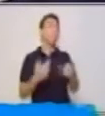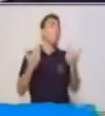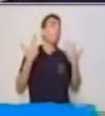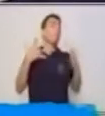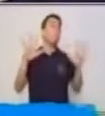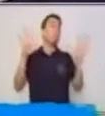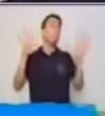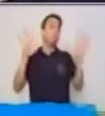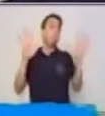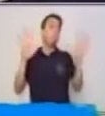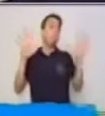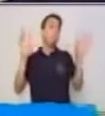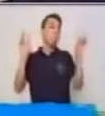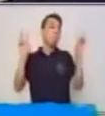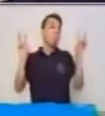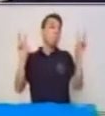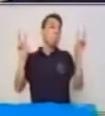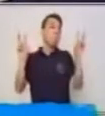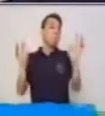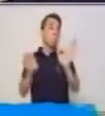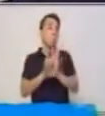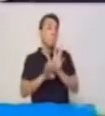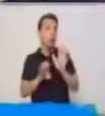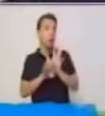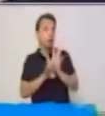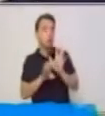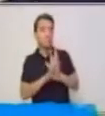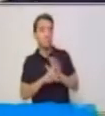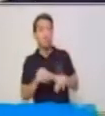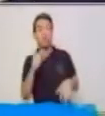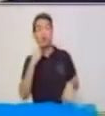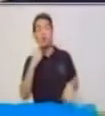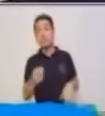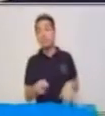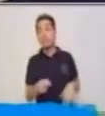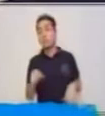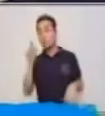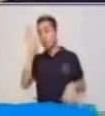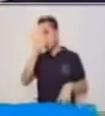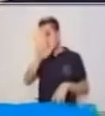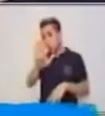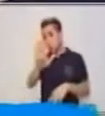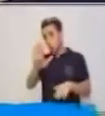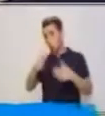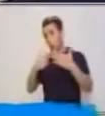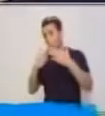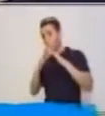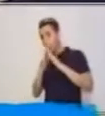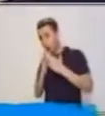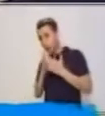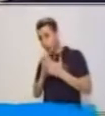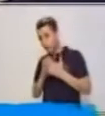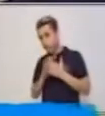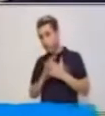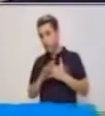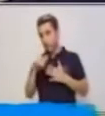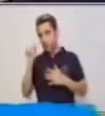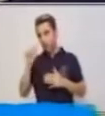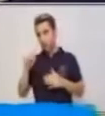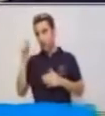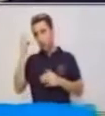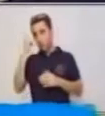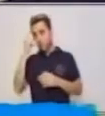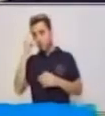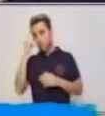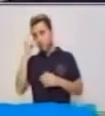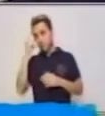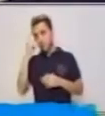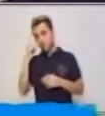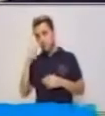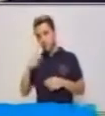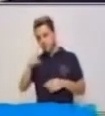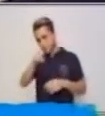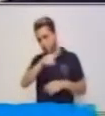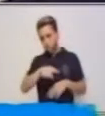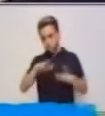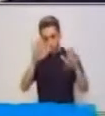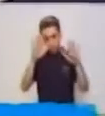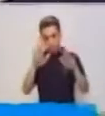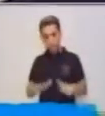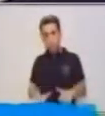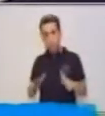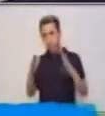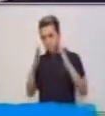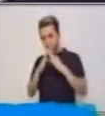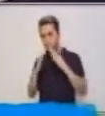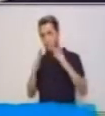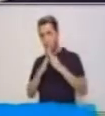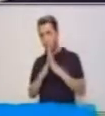se le ocurre que en la comunidad donde viven, recuérdense que ahora tenemos que estar adentro de nuestra casa, pero a esta